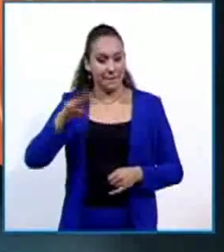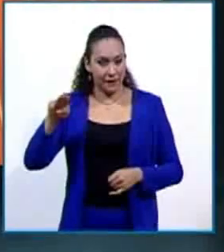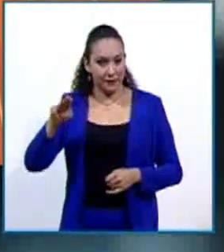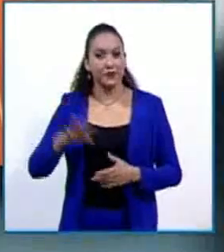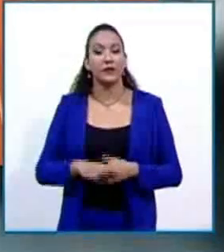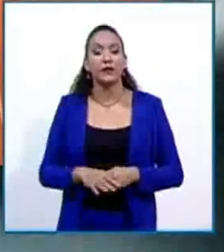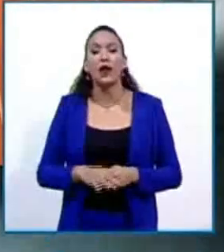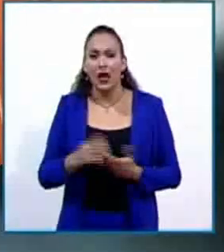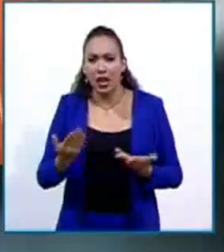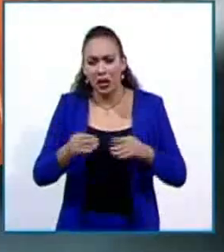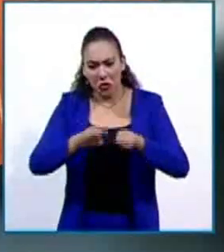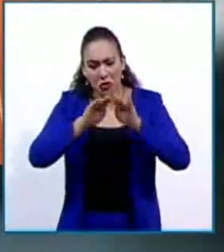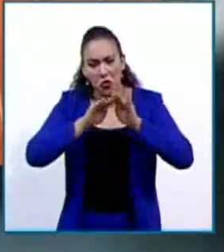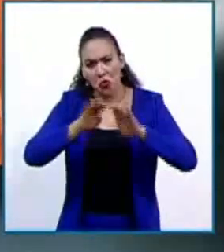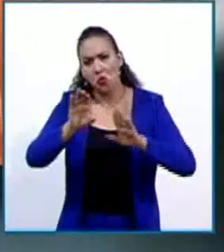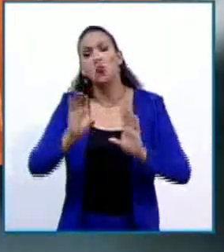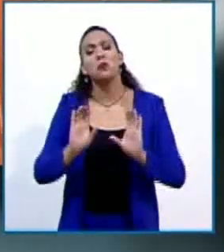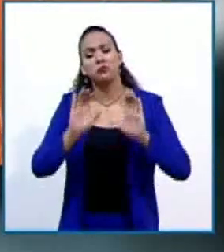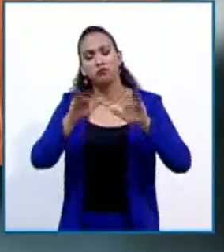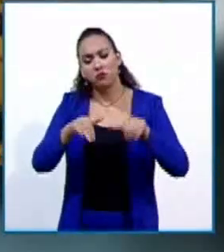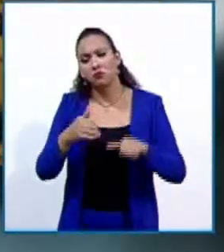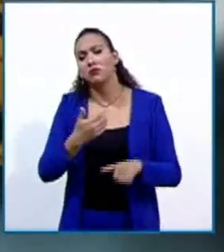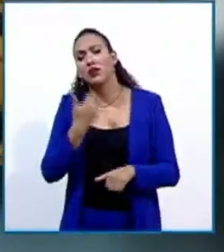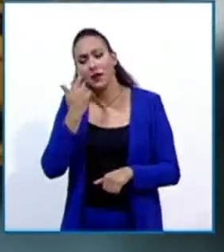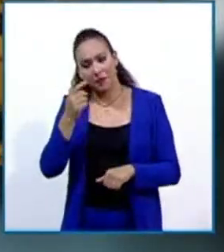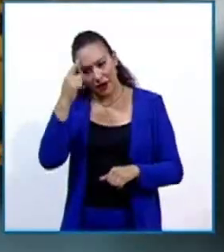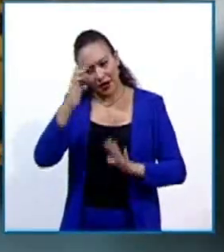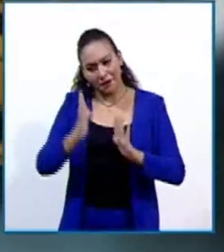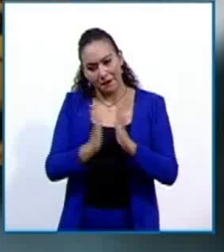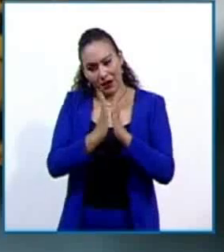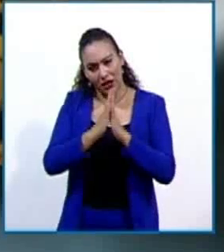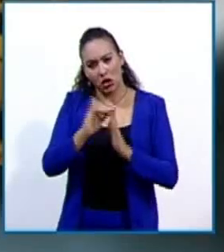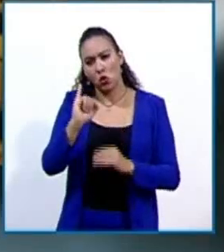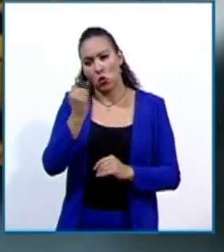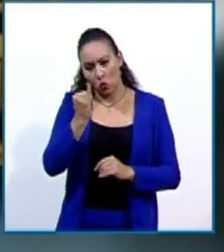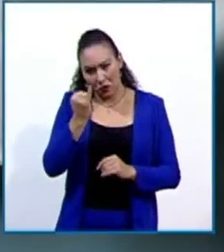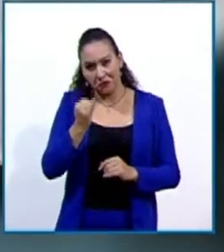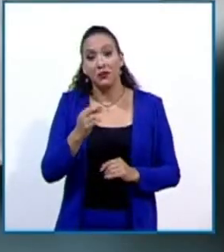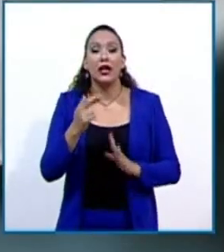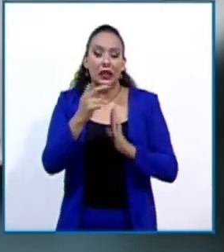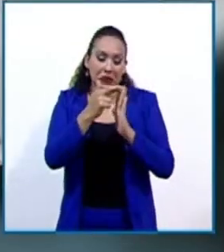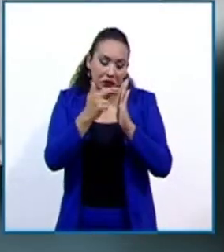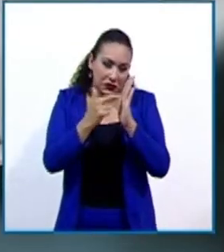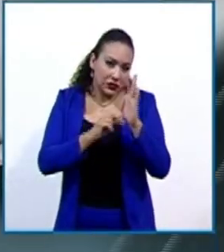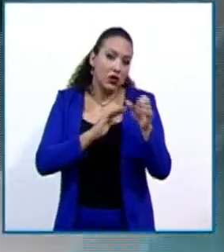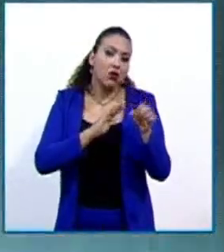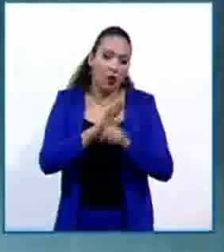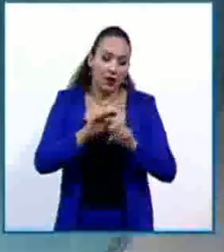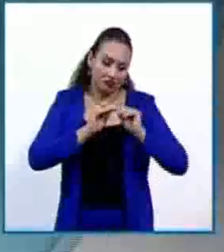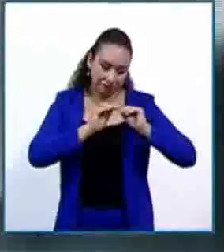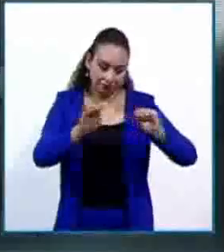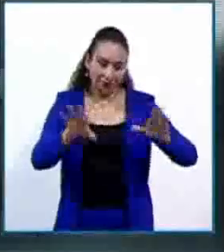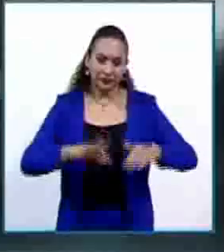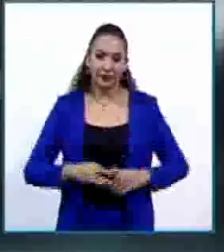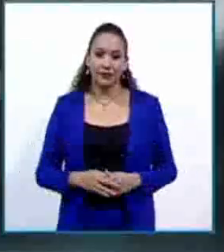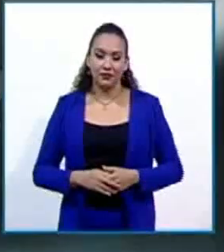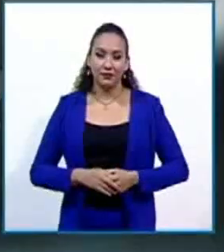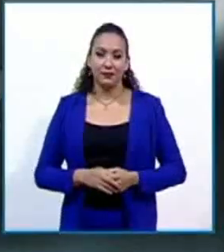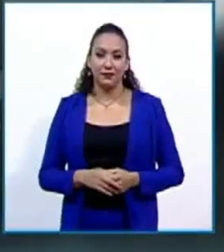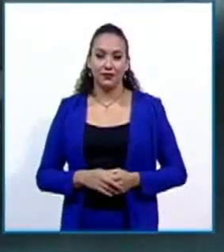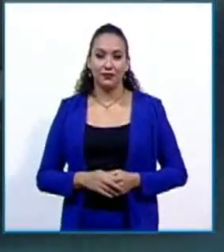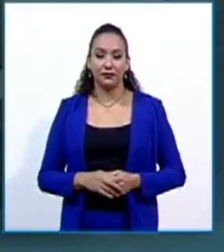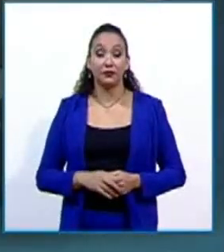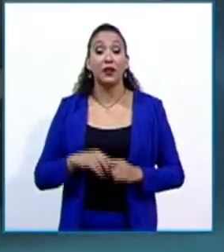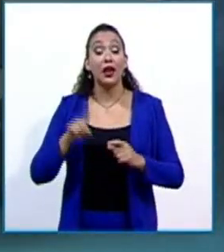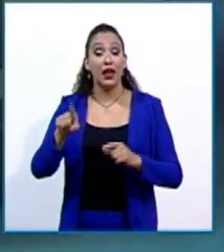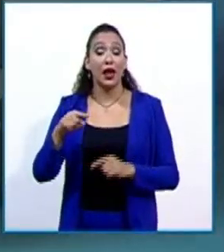personas interesadas en participar en la elección de junio próximo, así como los requisitos que deberán cumplir. El Congreso